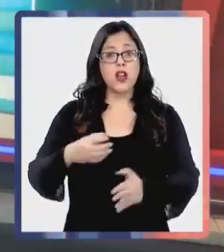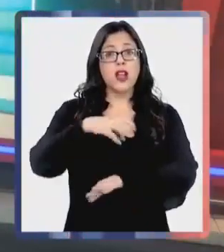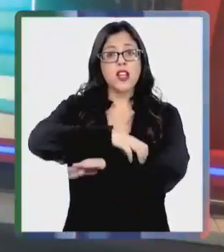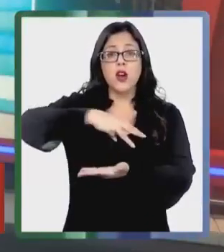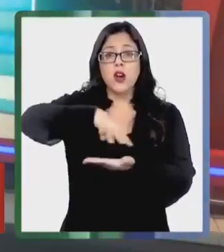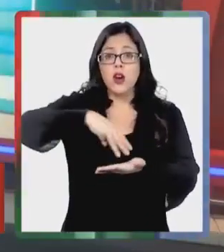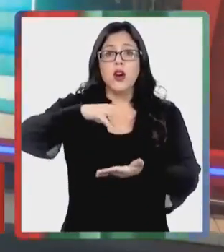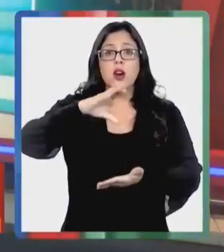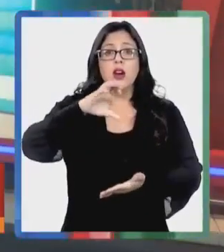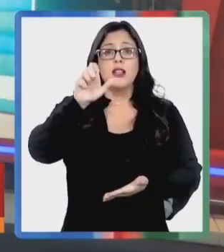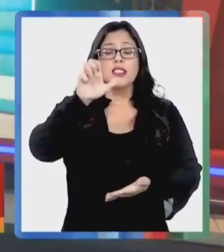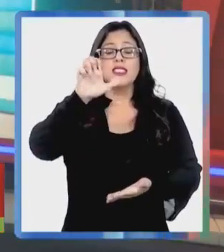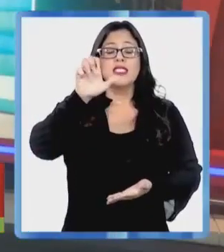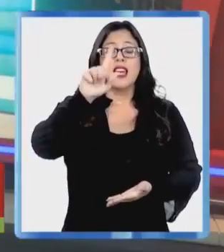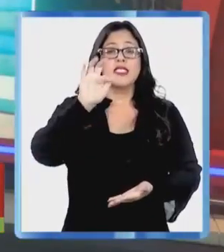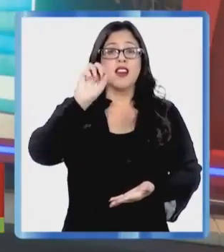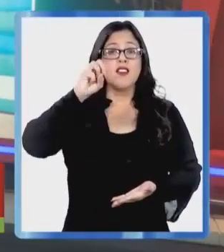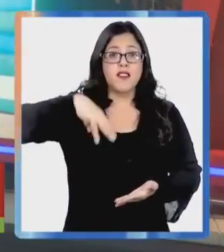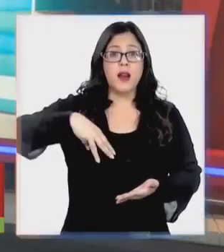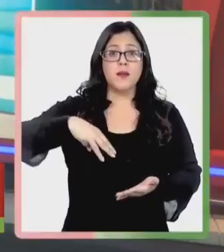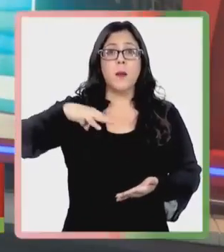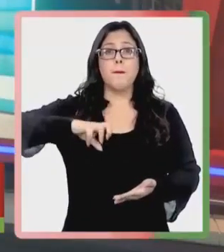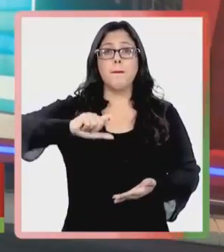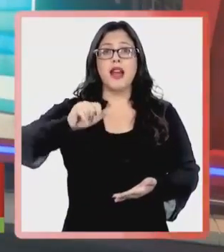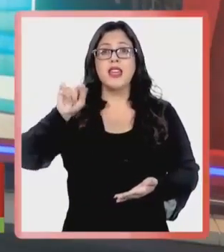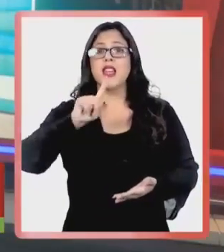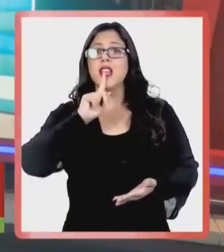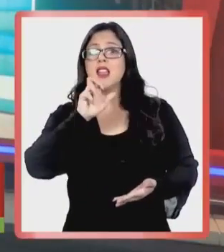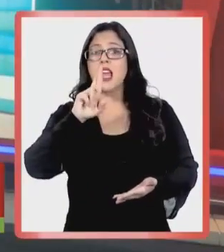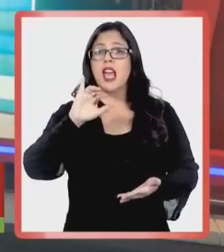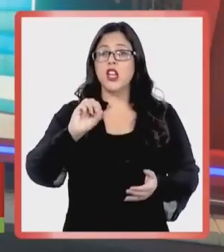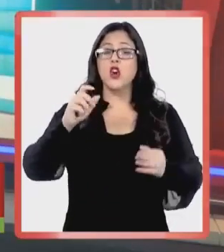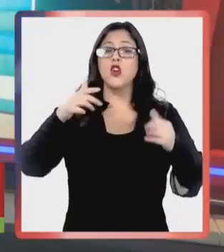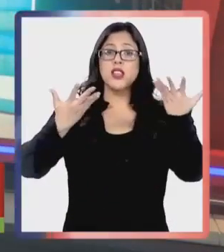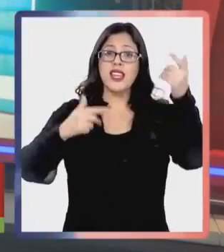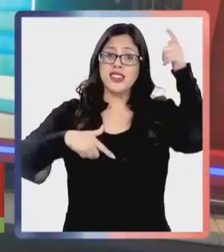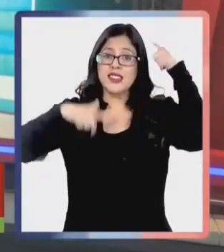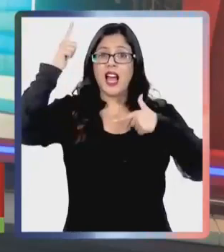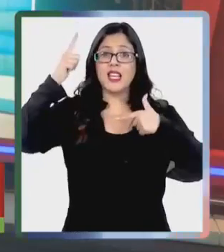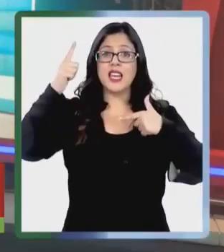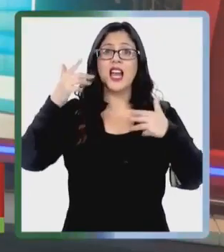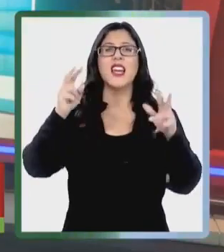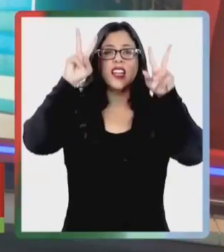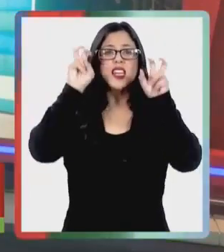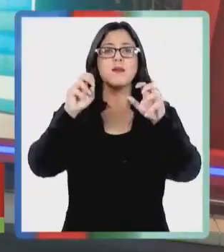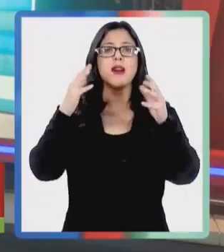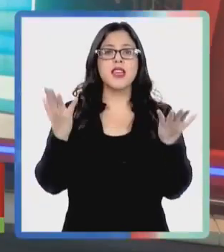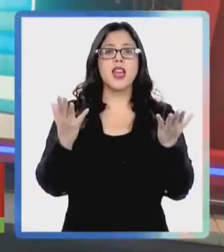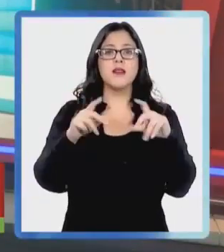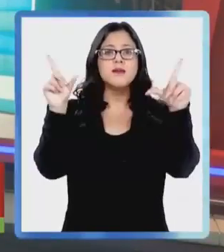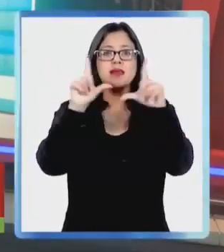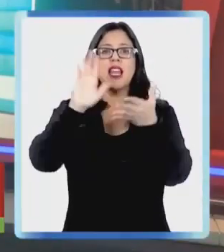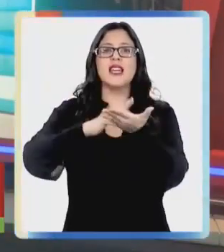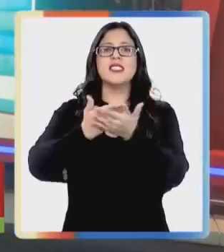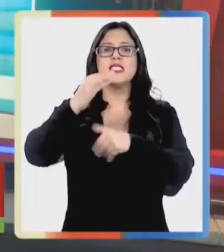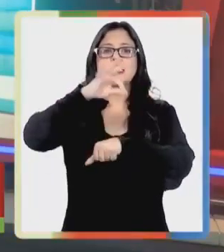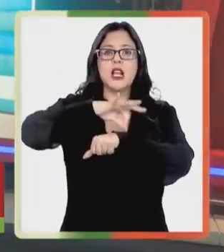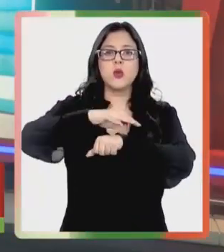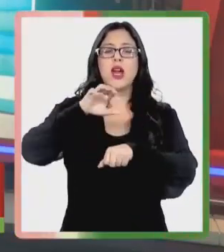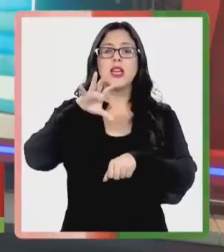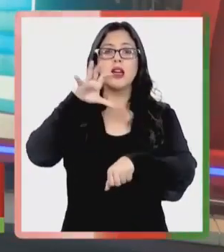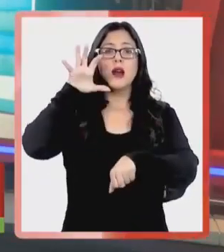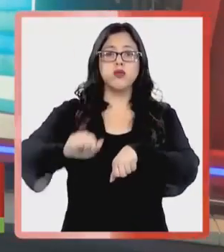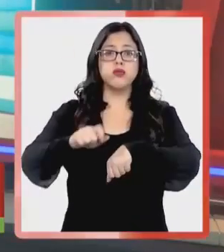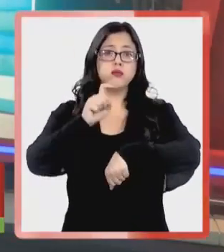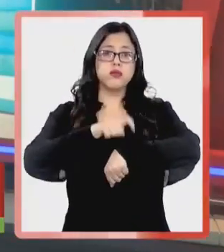Vamos al Maule. En el CESFAM Magisterio de Talca comenzó la marcha blanca del programa Telesalud. Permite agendar una consulta a través de Internet para no